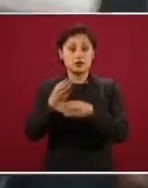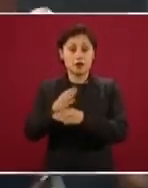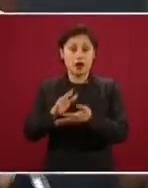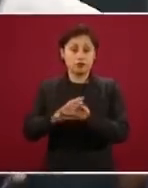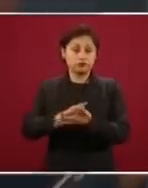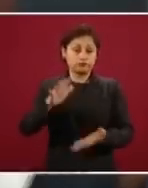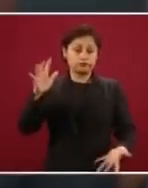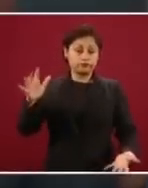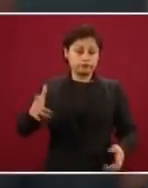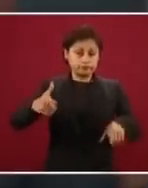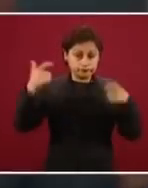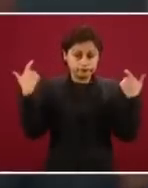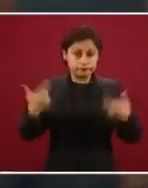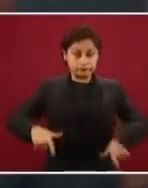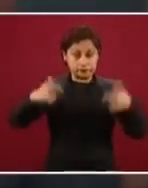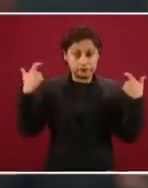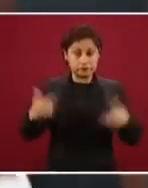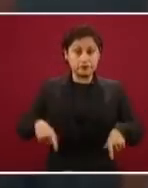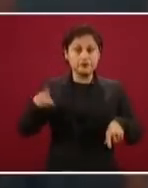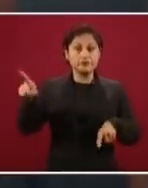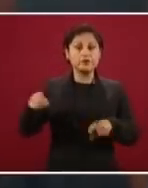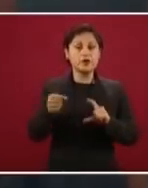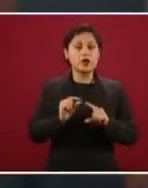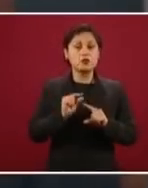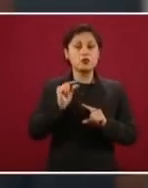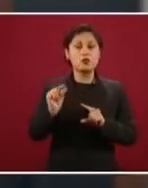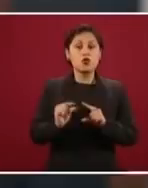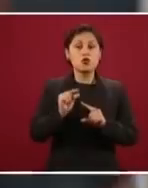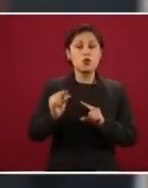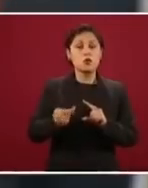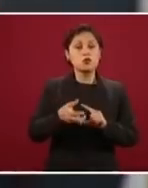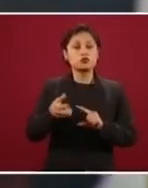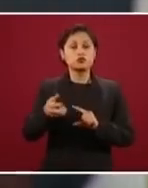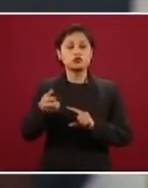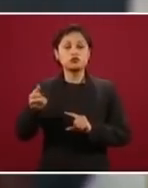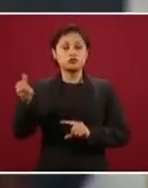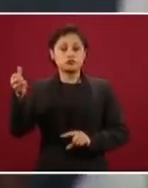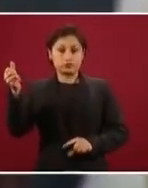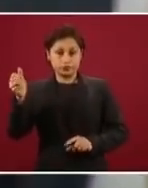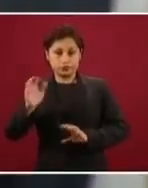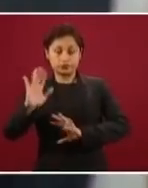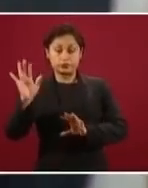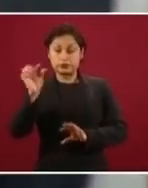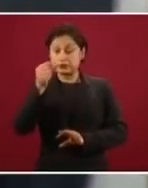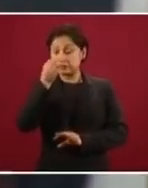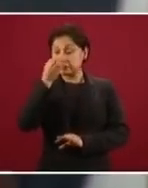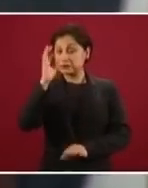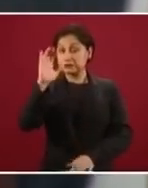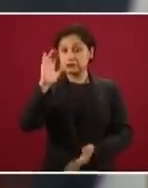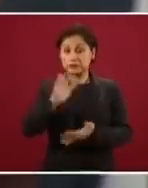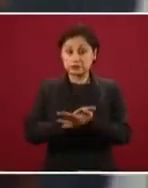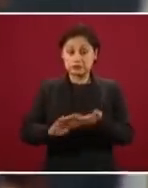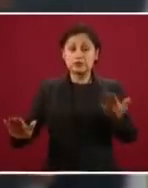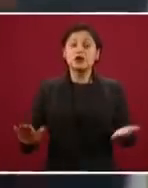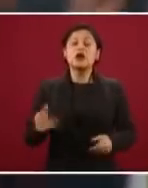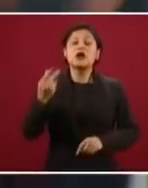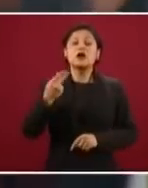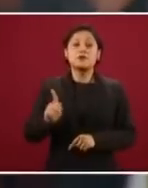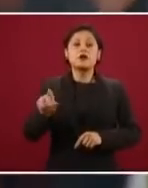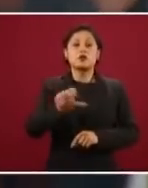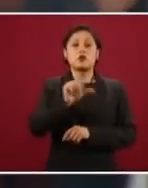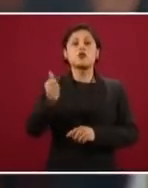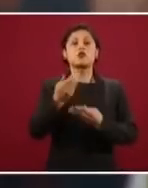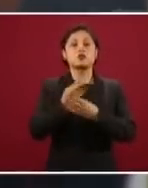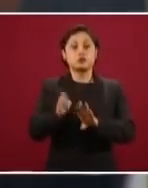pero están otras tantas que siguen sacando las d el otro punto es el de la